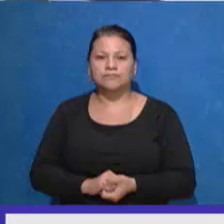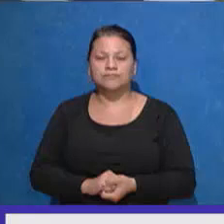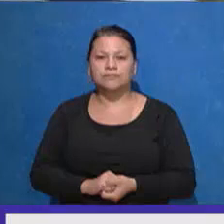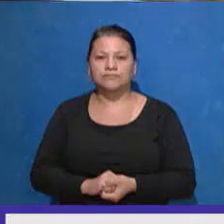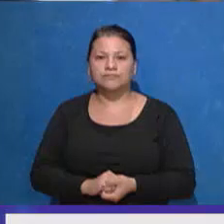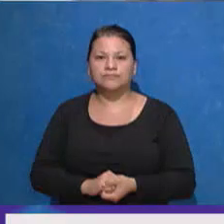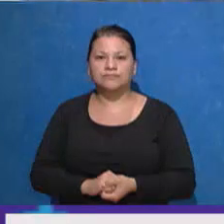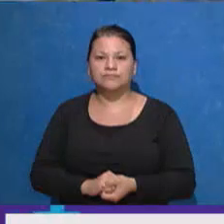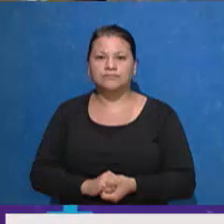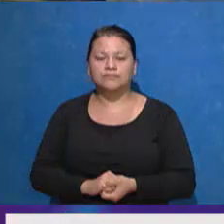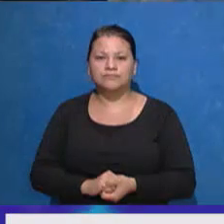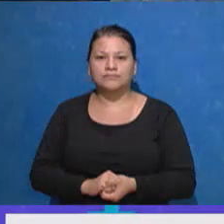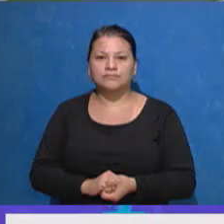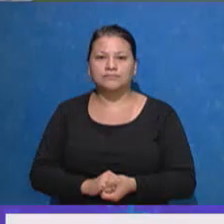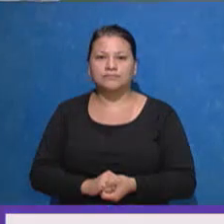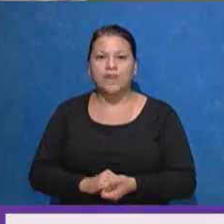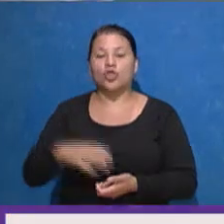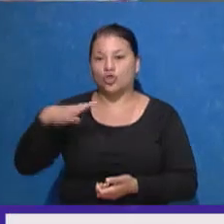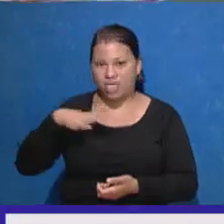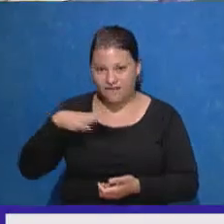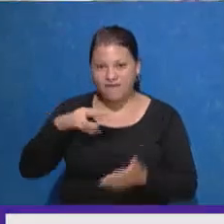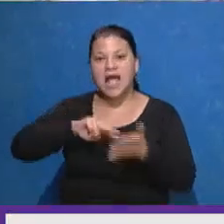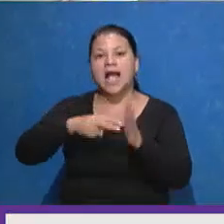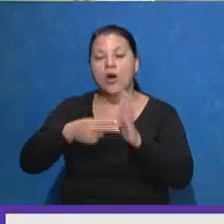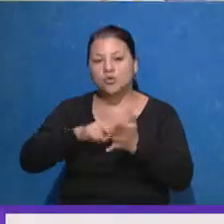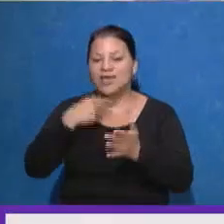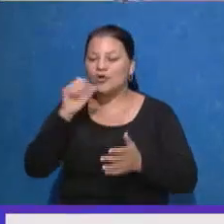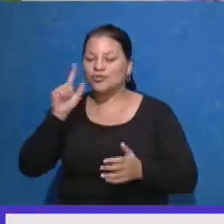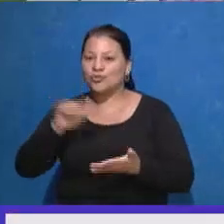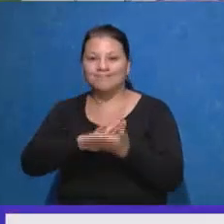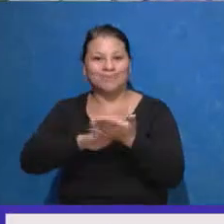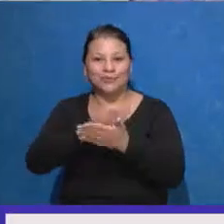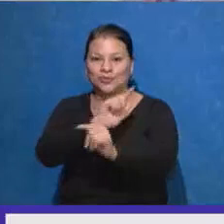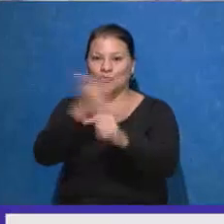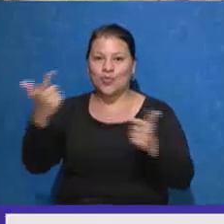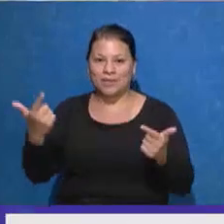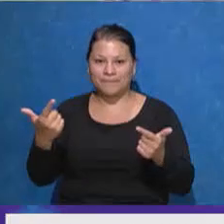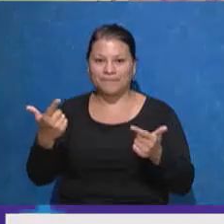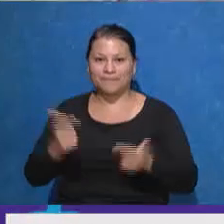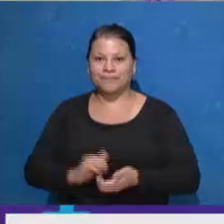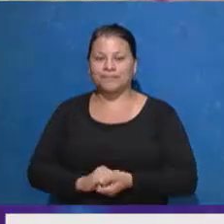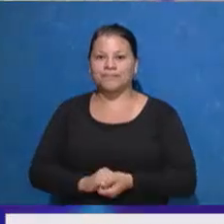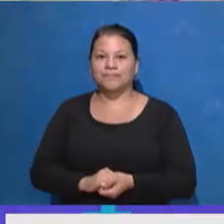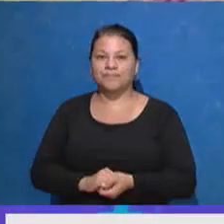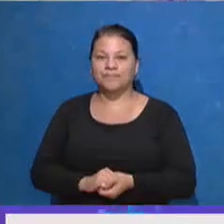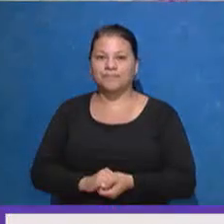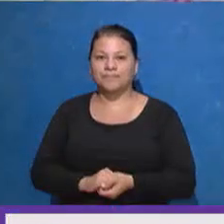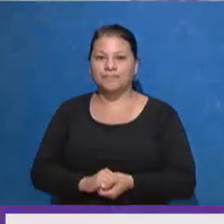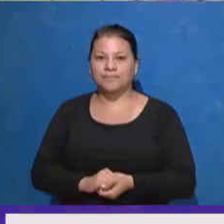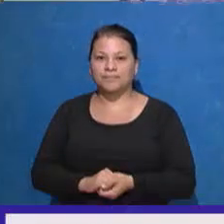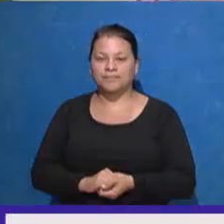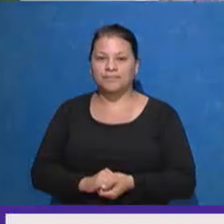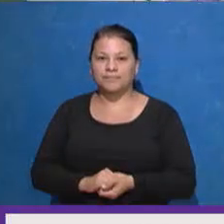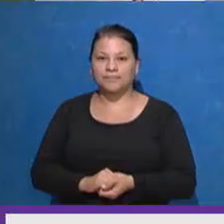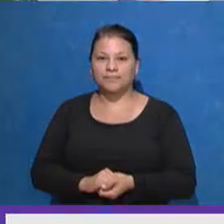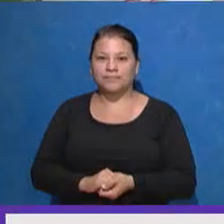que todavía la causa de su hijo no se resuelve y eso sin lugar a dudas no deja de